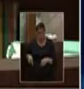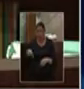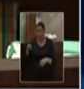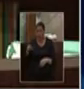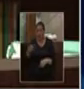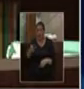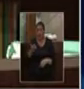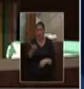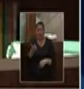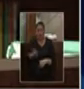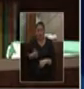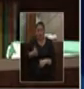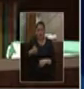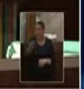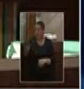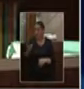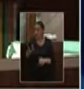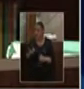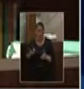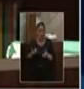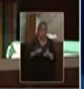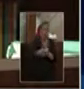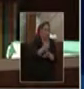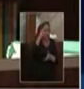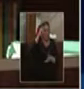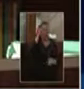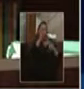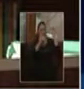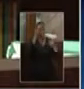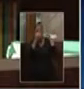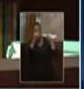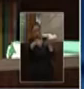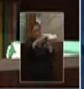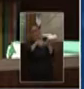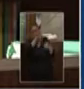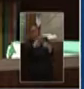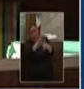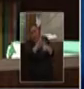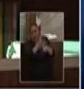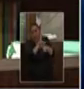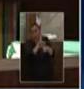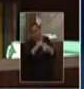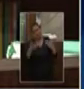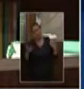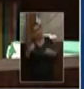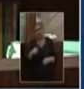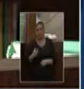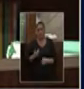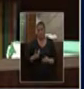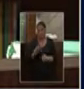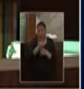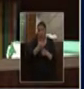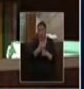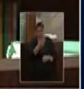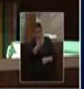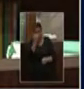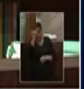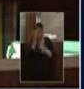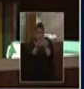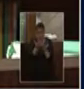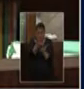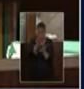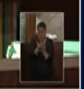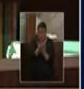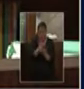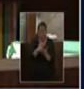Murayama, tuvo que ver con que obviamente no se buscó al fideicomiso, porque el fideicomiso no